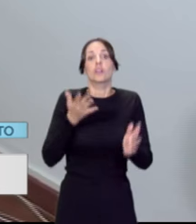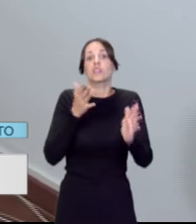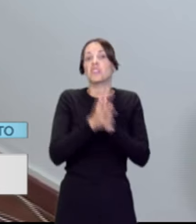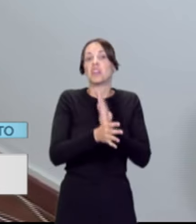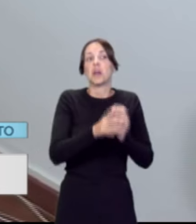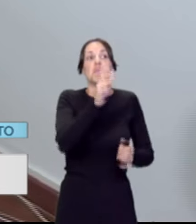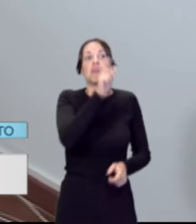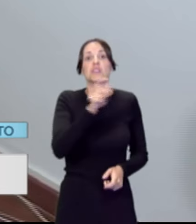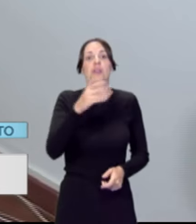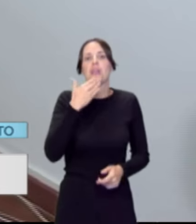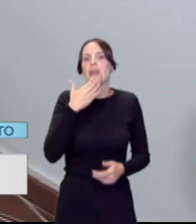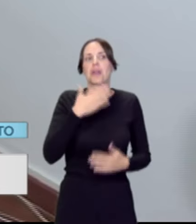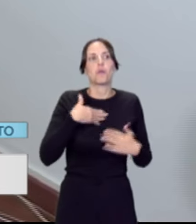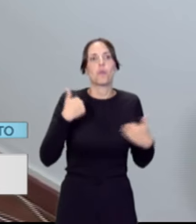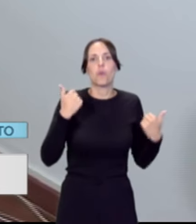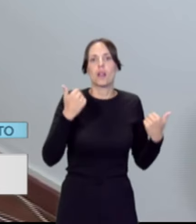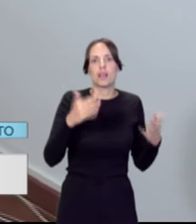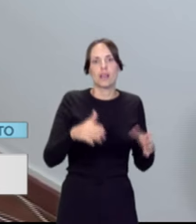edades